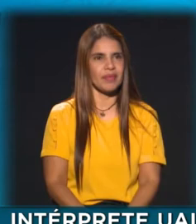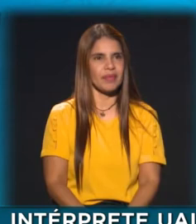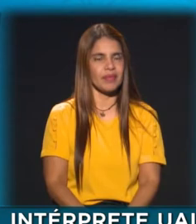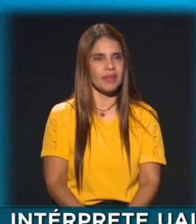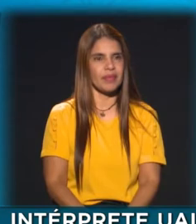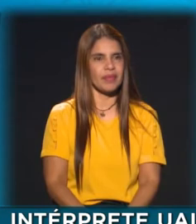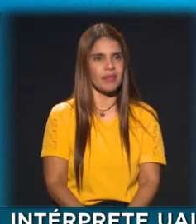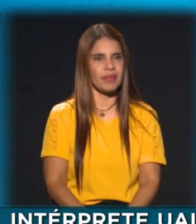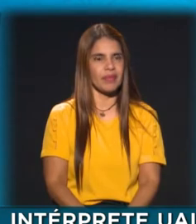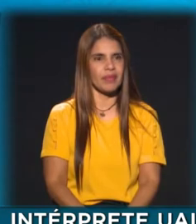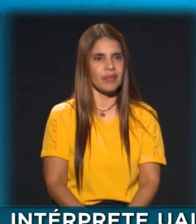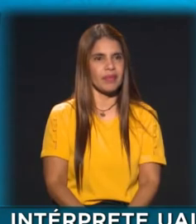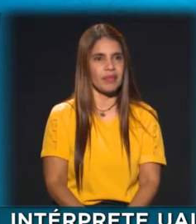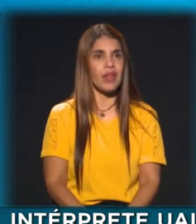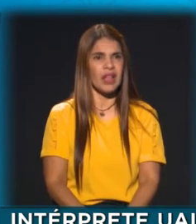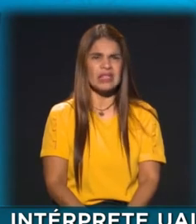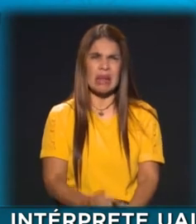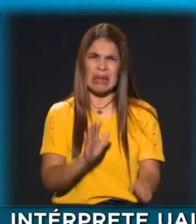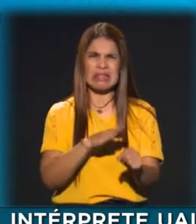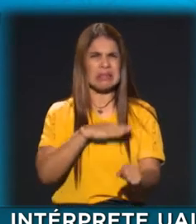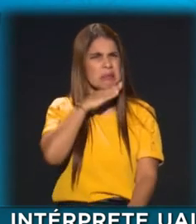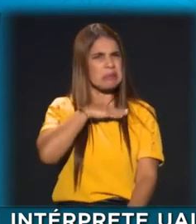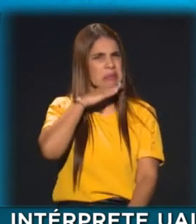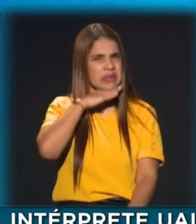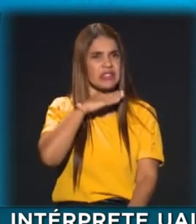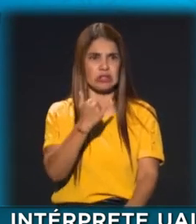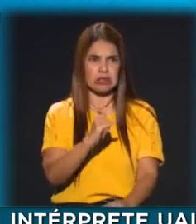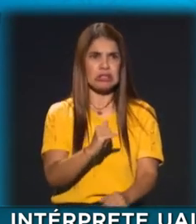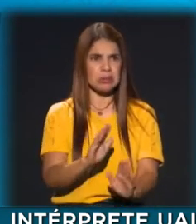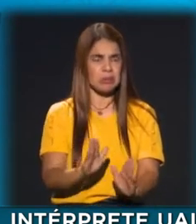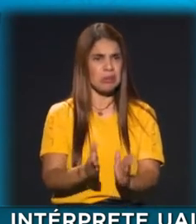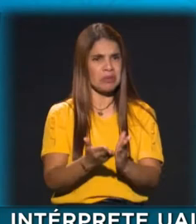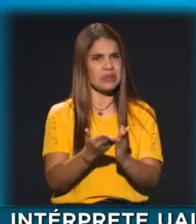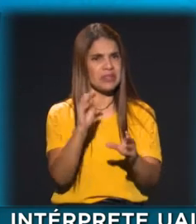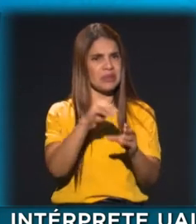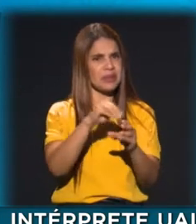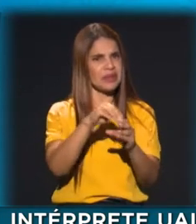Papá, esto no cabe. Sí, eso sí cabe. Cabe empacar el cartón.